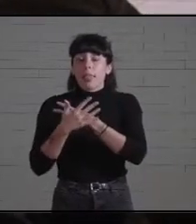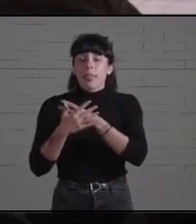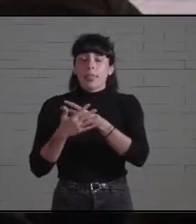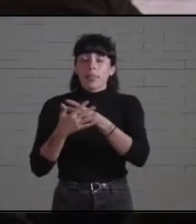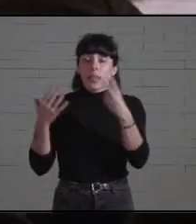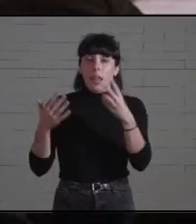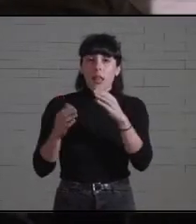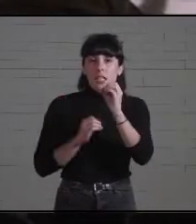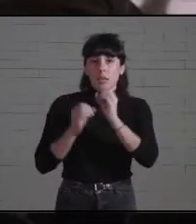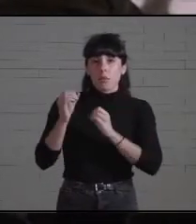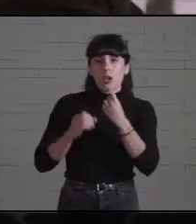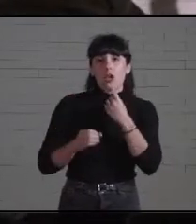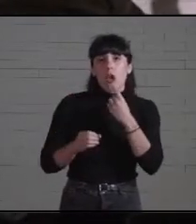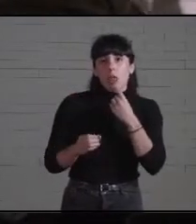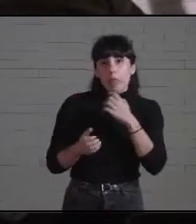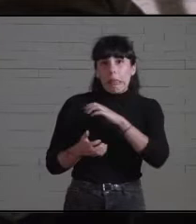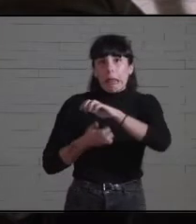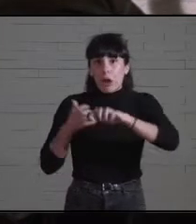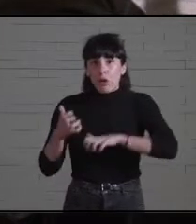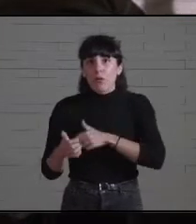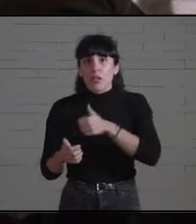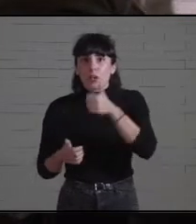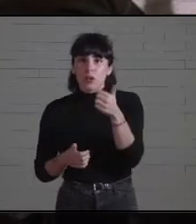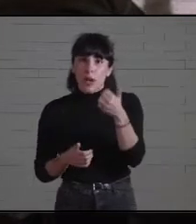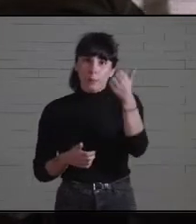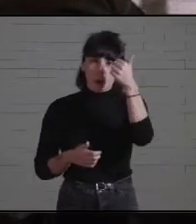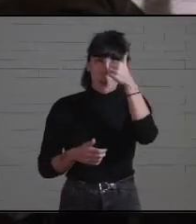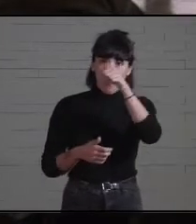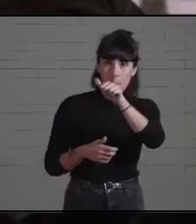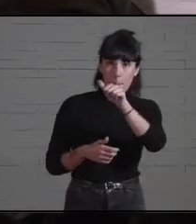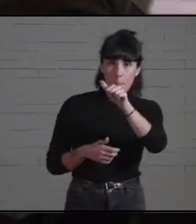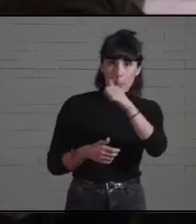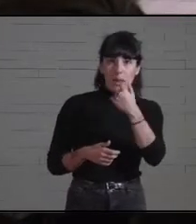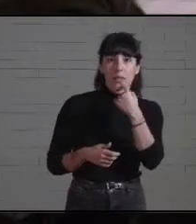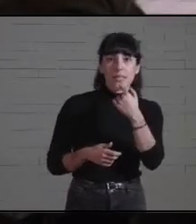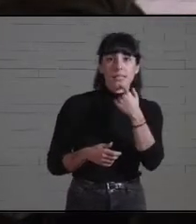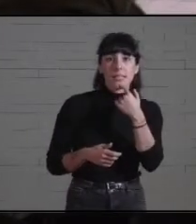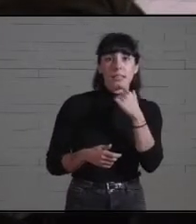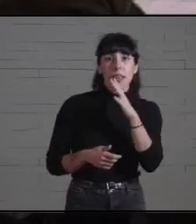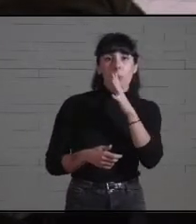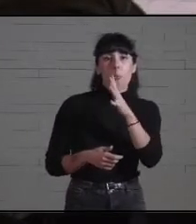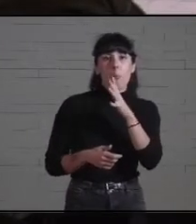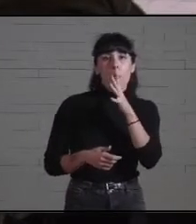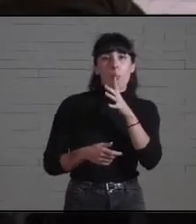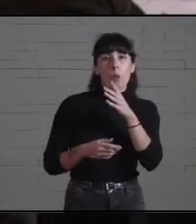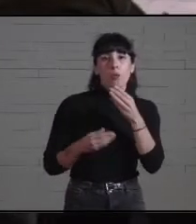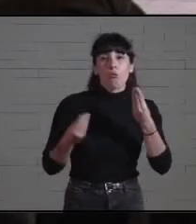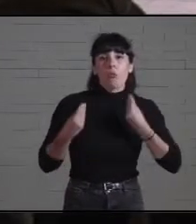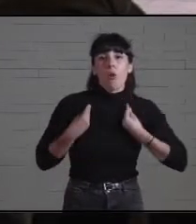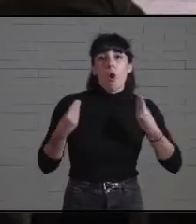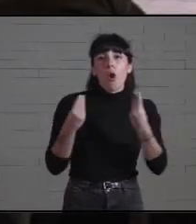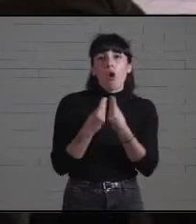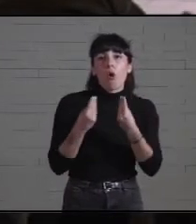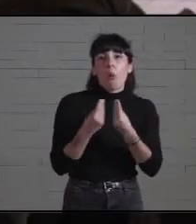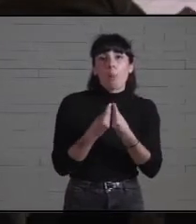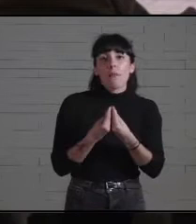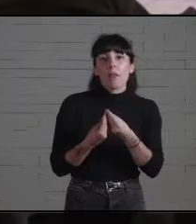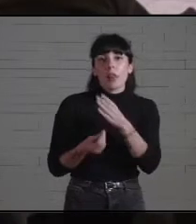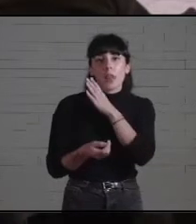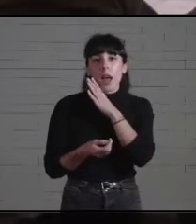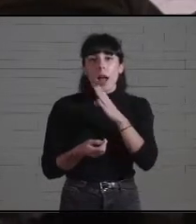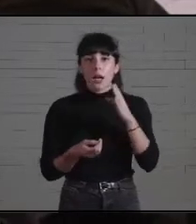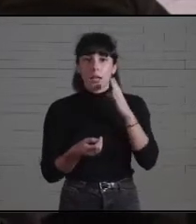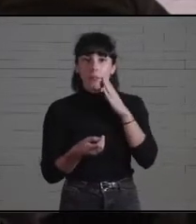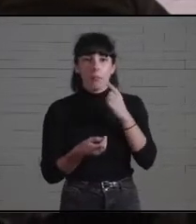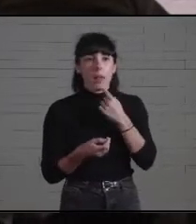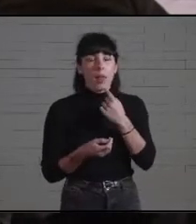conflictos, aunque curiosamente los padres más por la convivencia y las madres más por desacuerdos en el reparto de